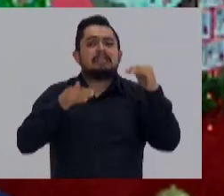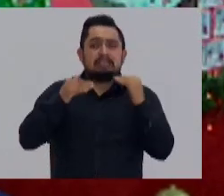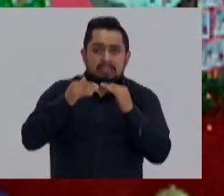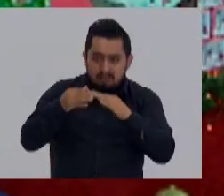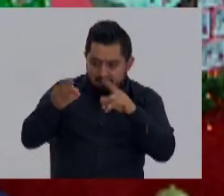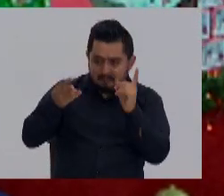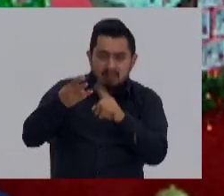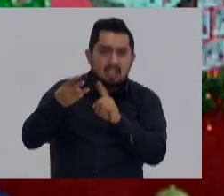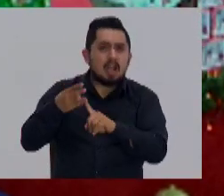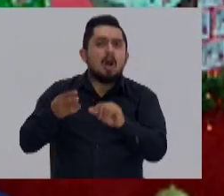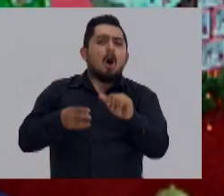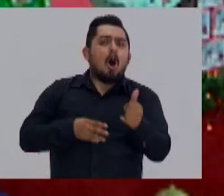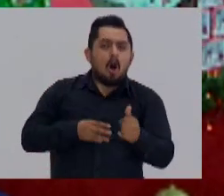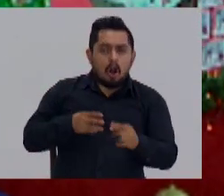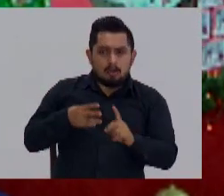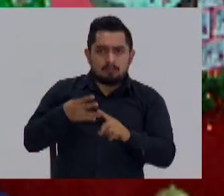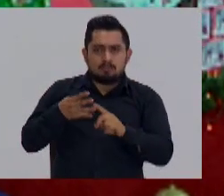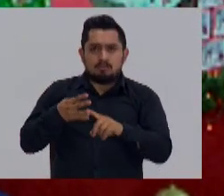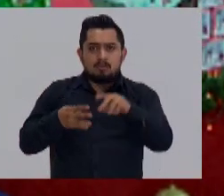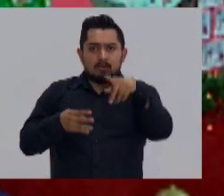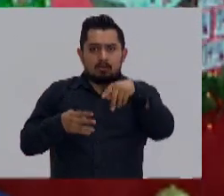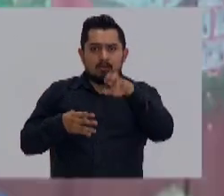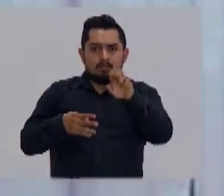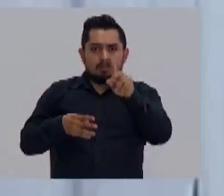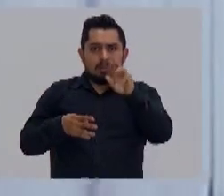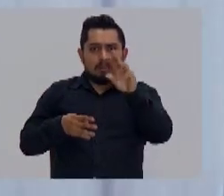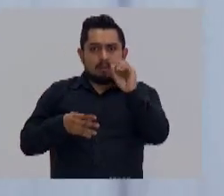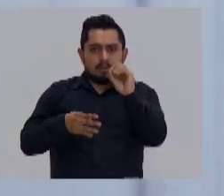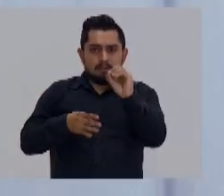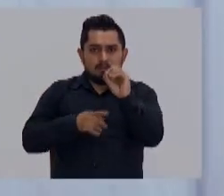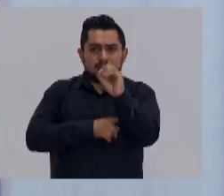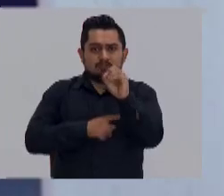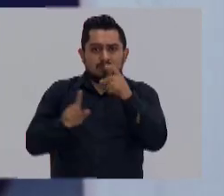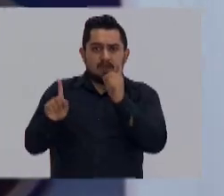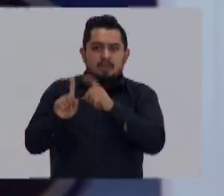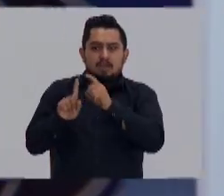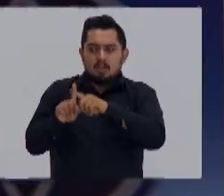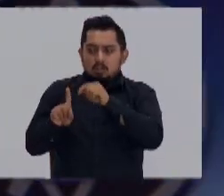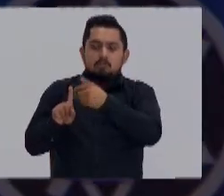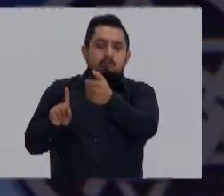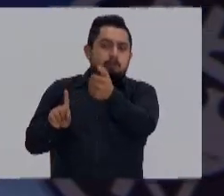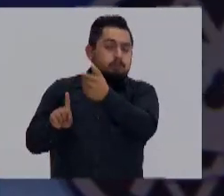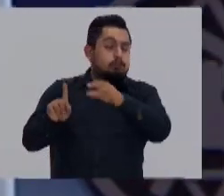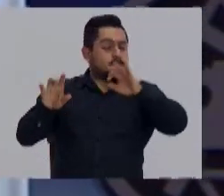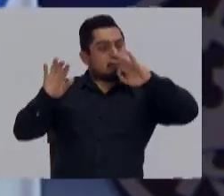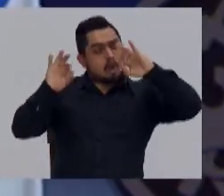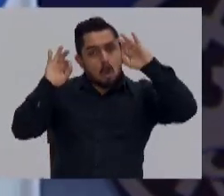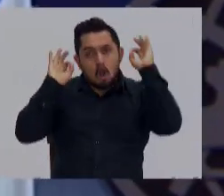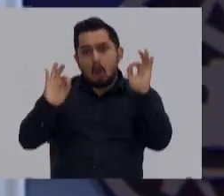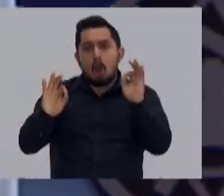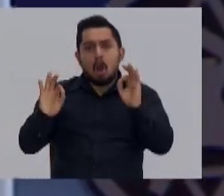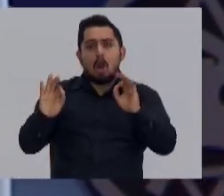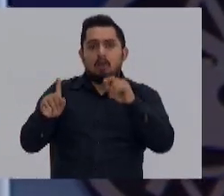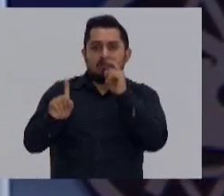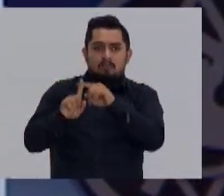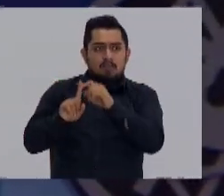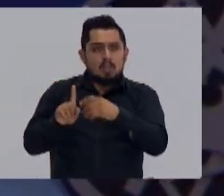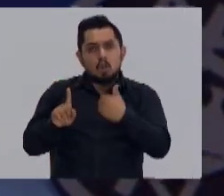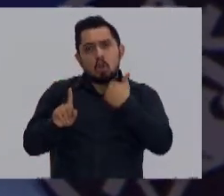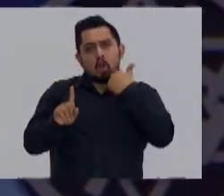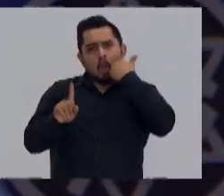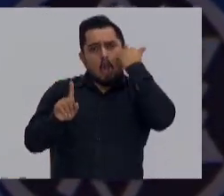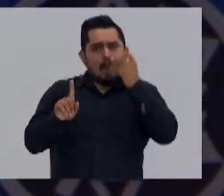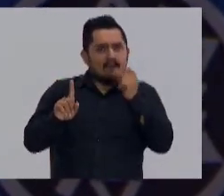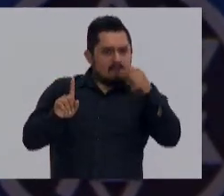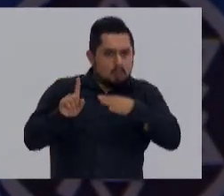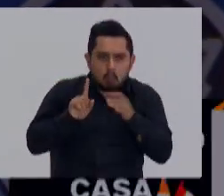el Señor llamó, y fue un Pedro. Ese Pedro era, nos deja grandes lecciones de joven y ya